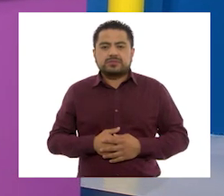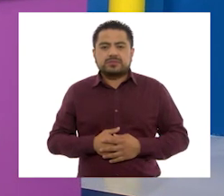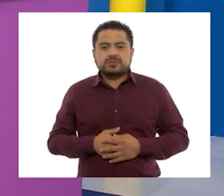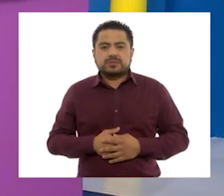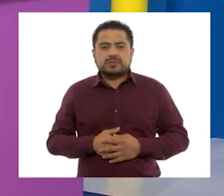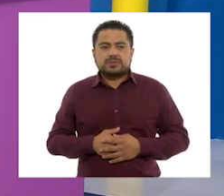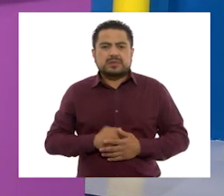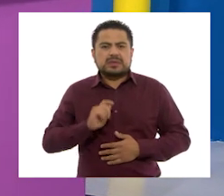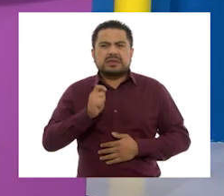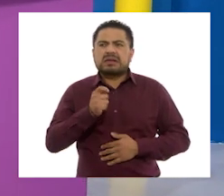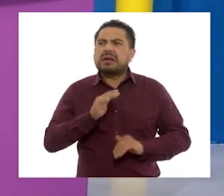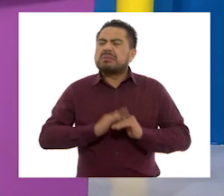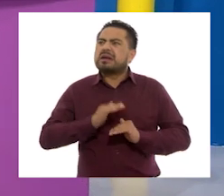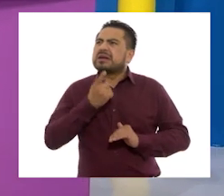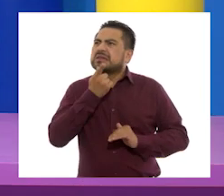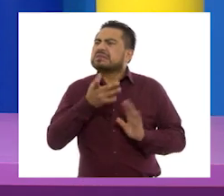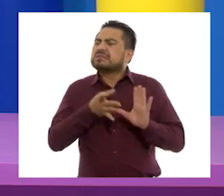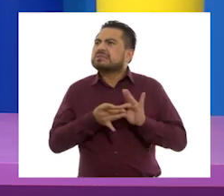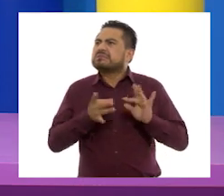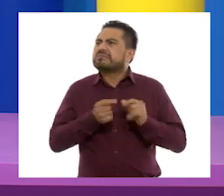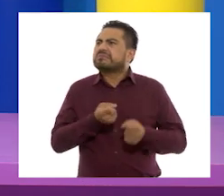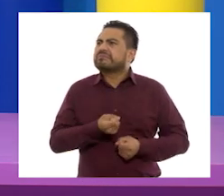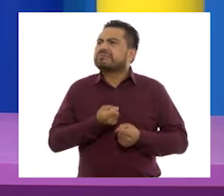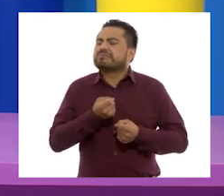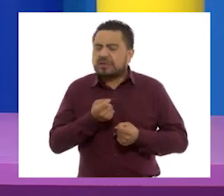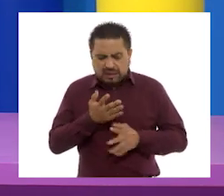Ay, ¿qué más se decía?